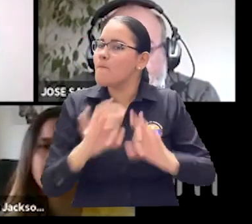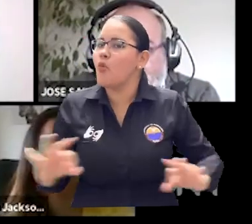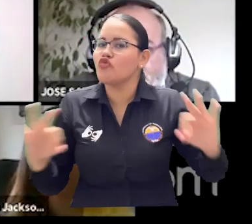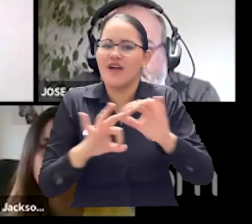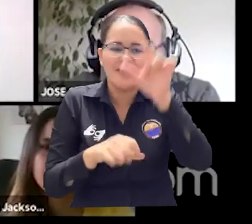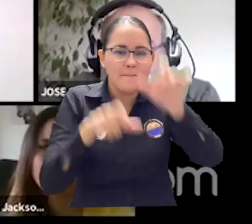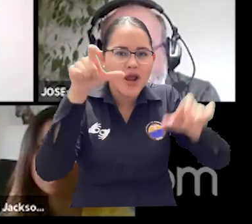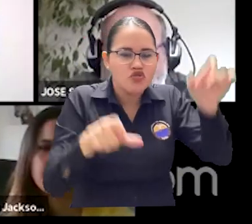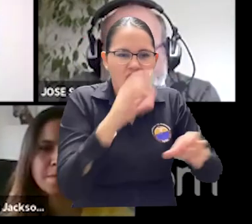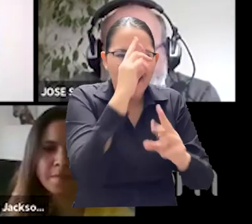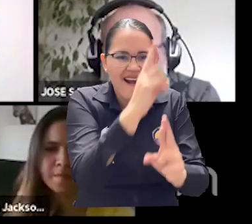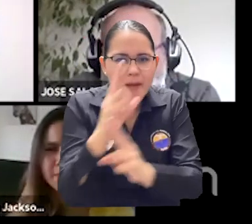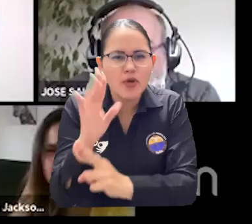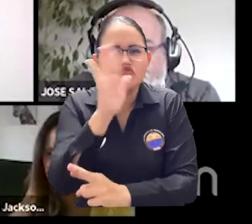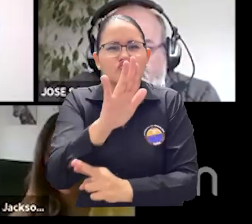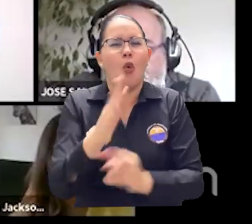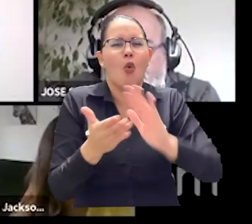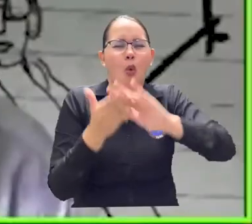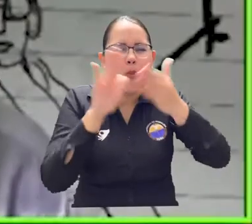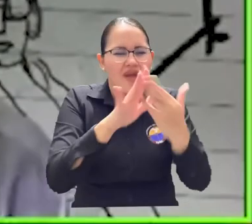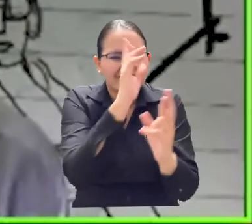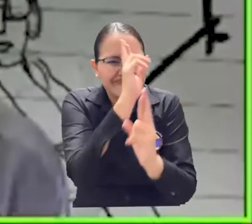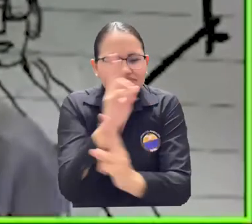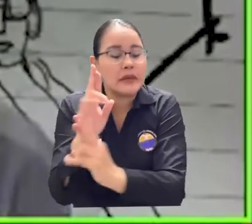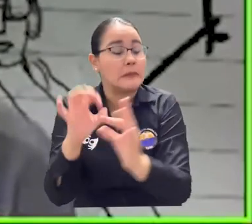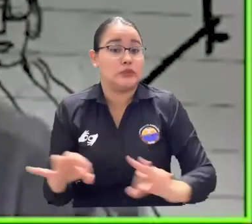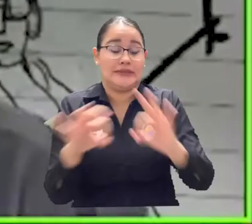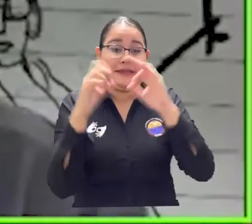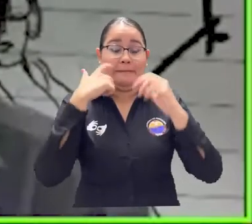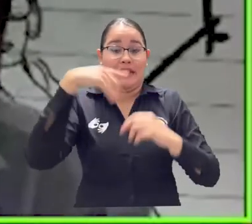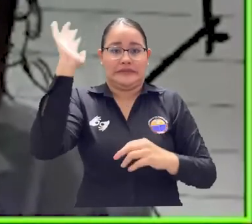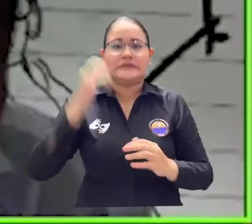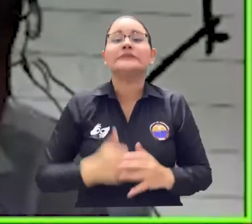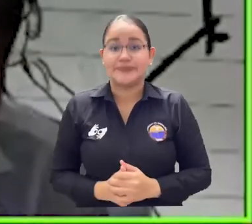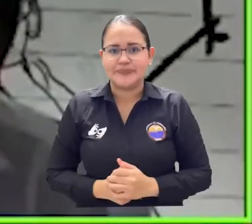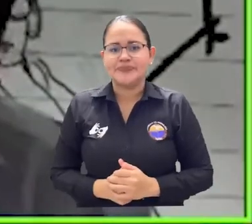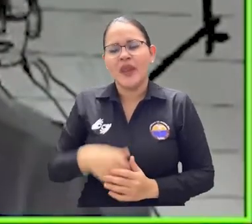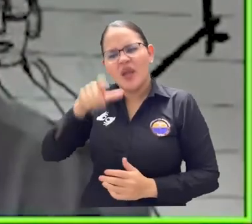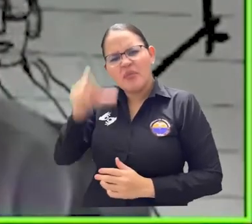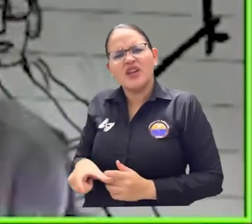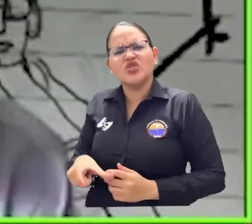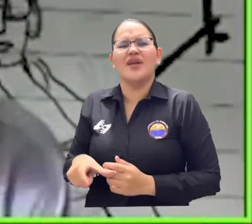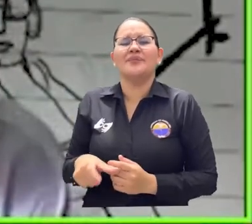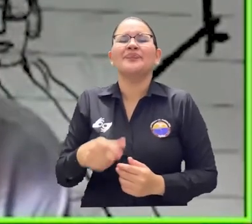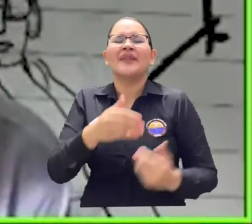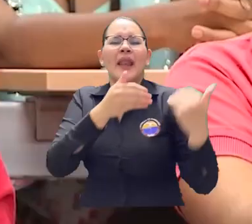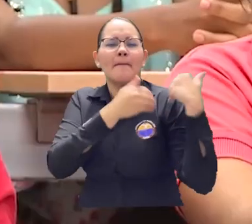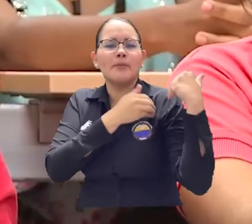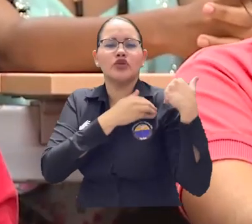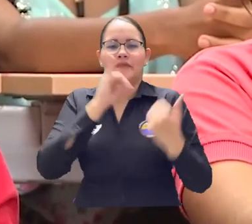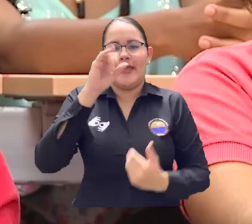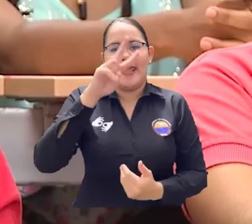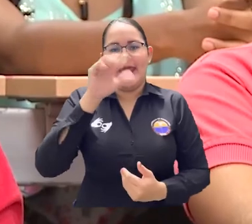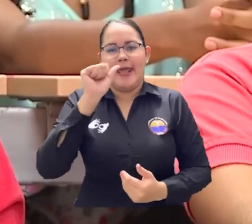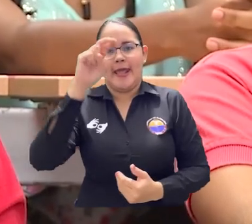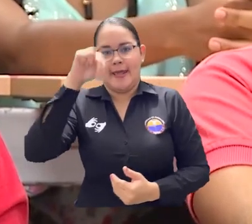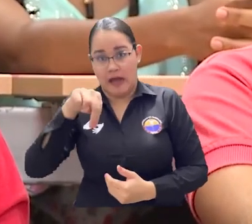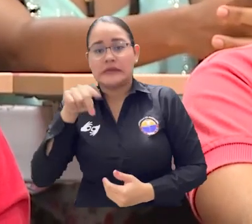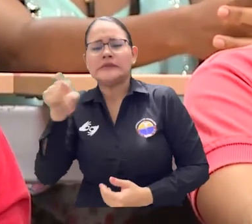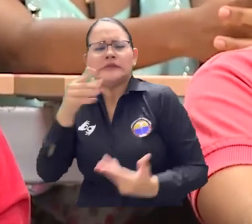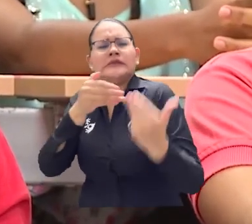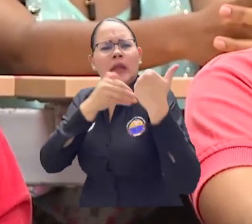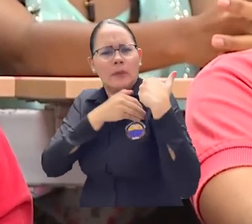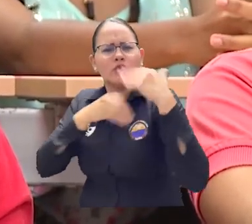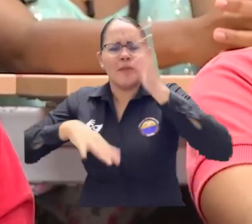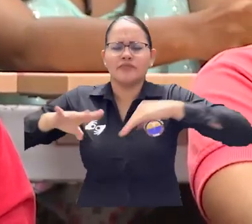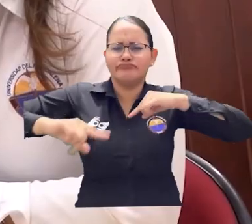con el bien común de las comunidades y pueblos. El doctorado, coordinado por el doctor Iván Sánchez Fontalvo, le apuesta a la formación